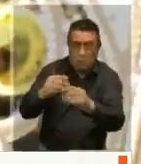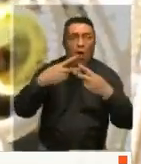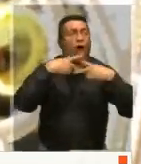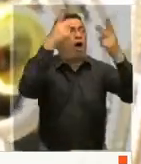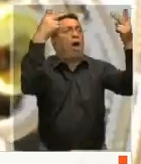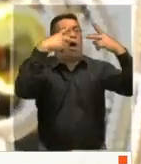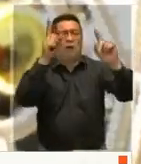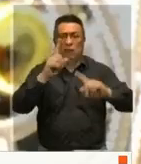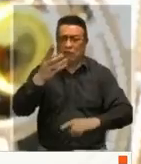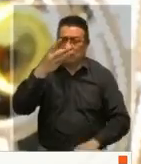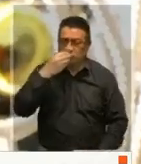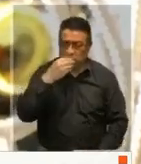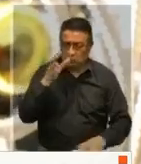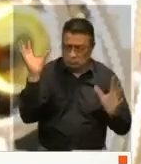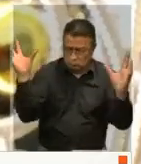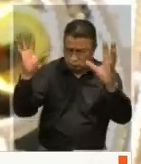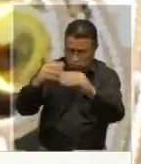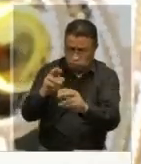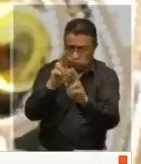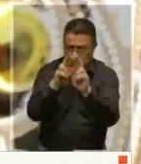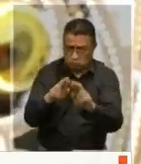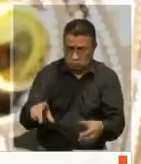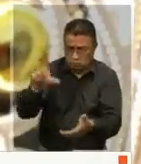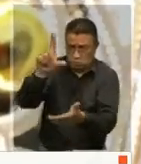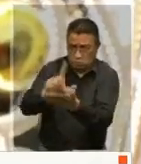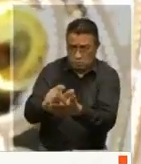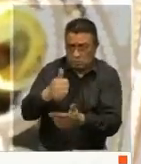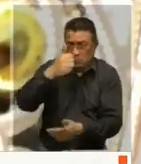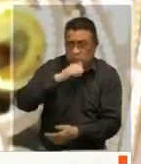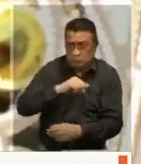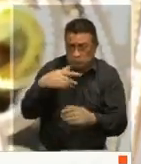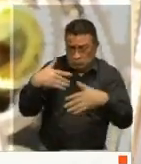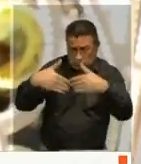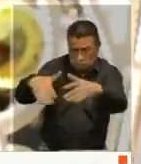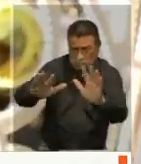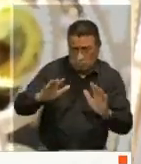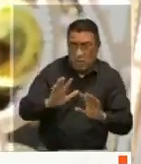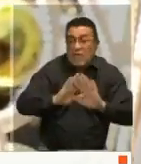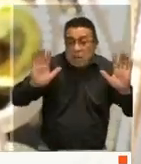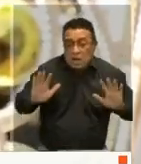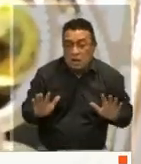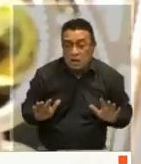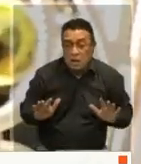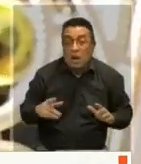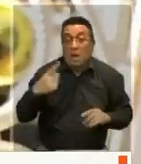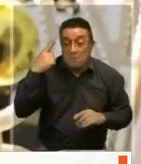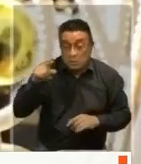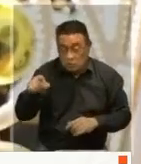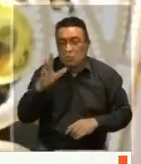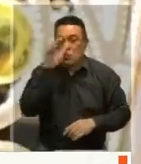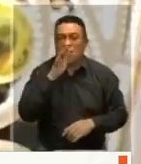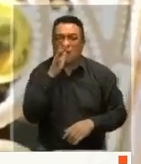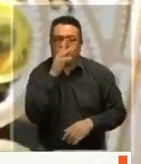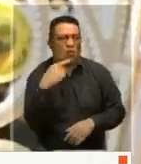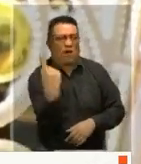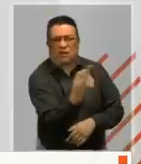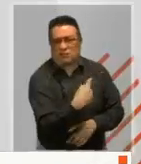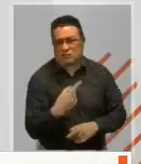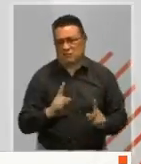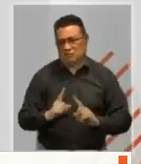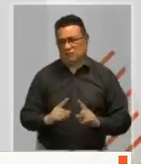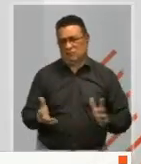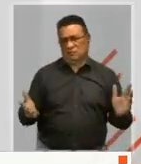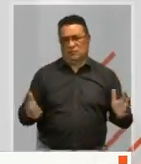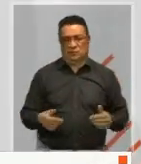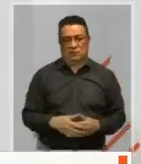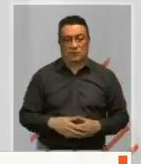promocionarlo. Reúnanse tranquilamente en algún lugar y hagan lo que tengan que hacer. Eso es todo. Pero esto fue una burla para todos.